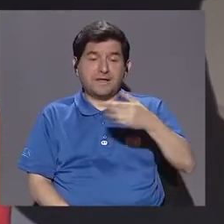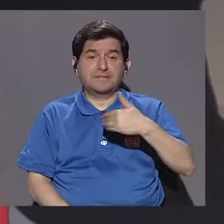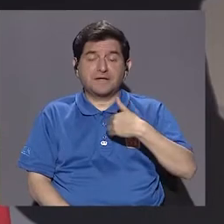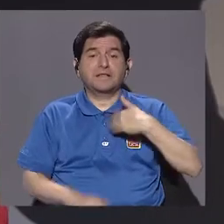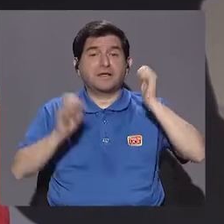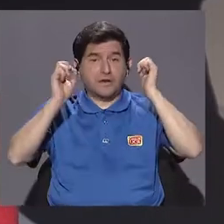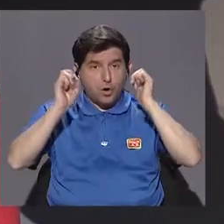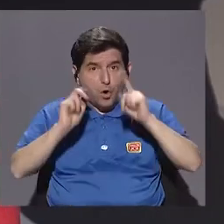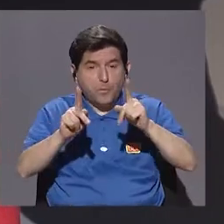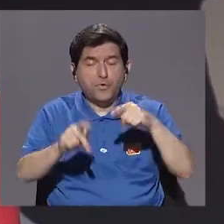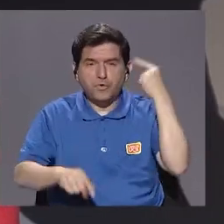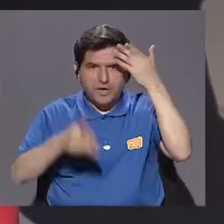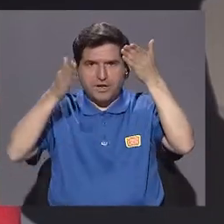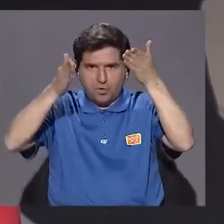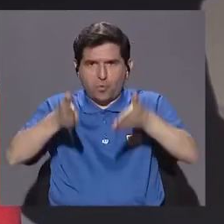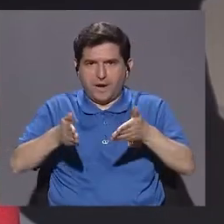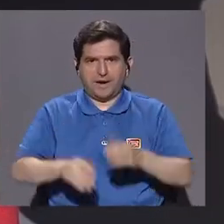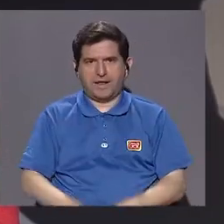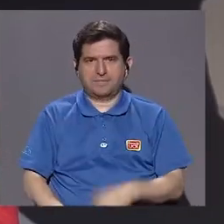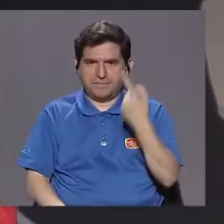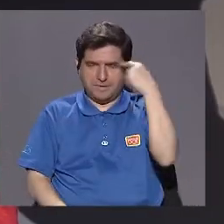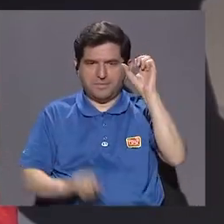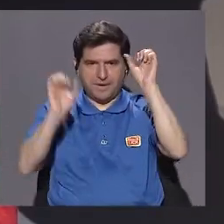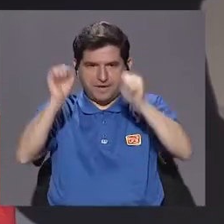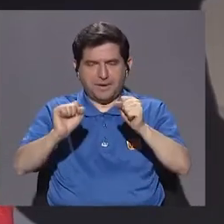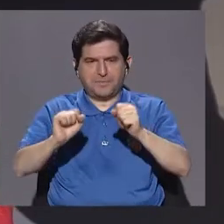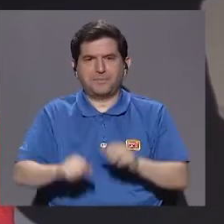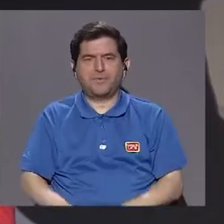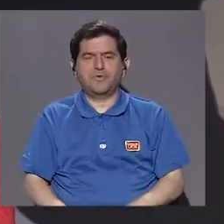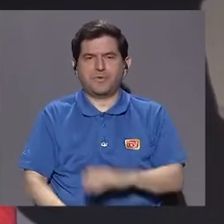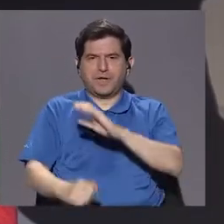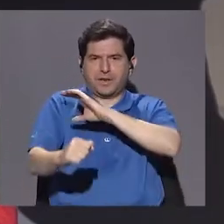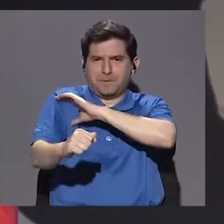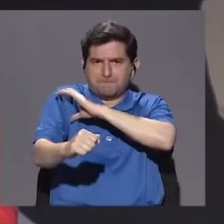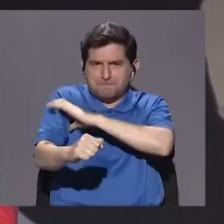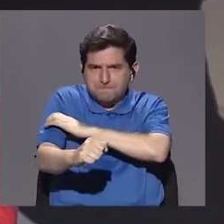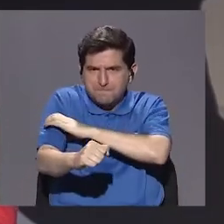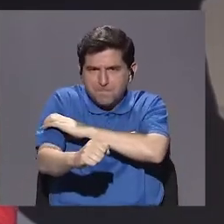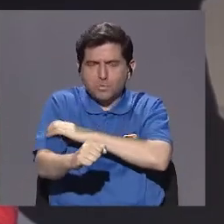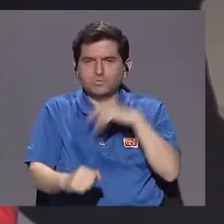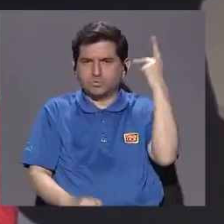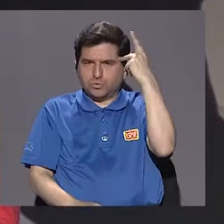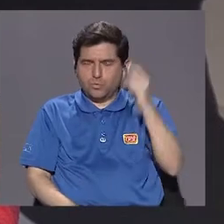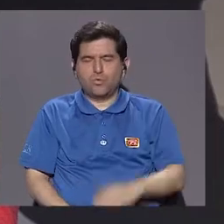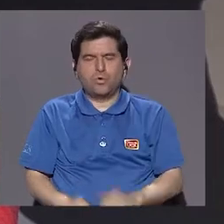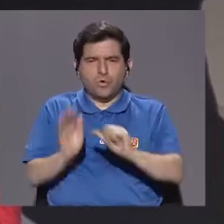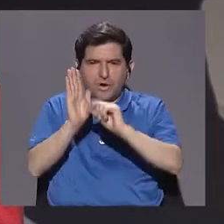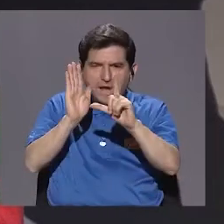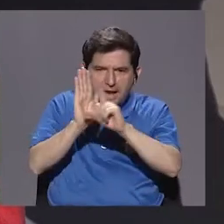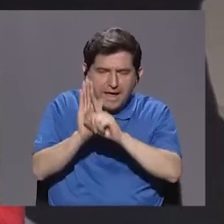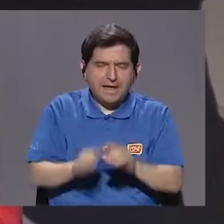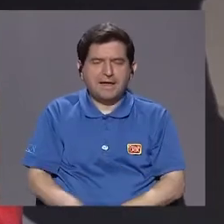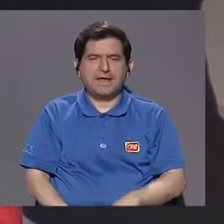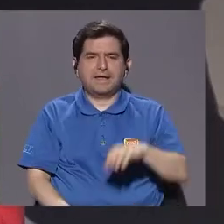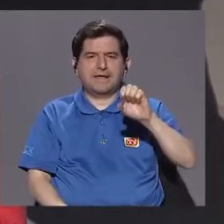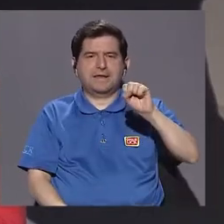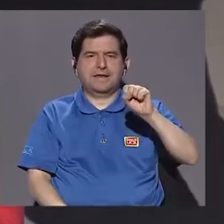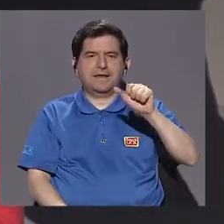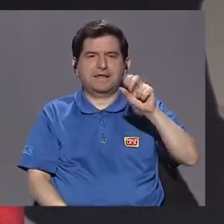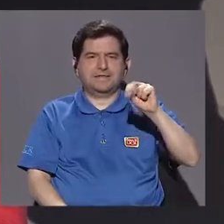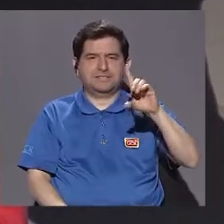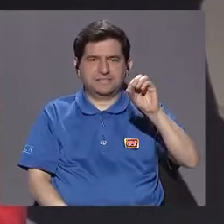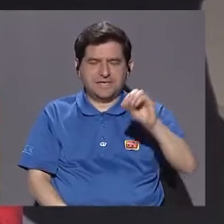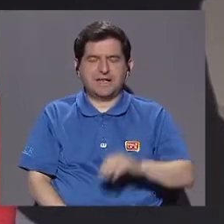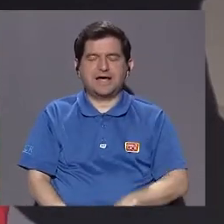las posibilidades un gobernante que tenga digamos músculo político para resolver desde el legislativo desde el senado y al poder ejecutivo